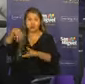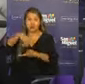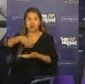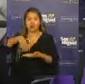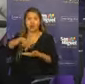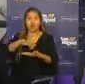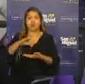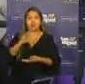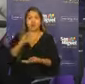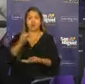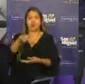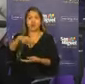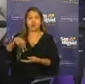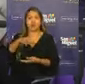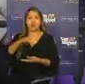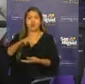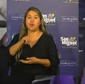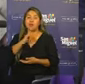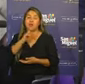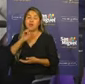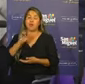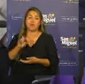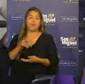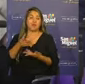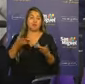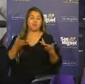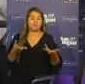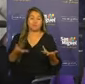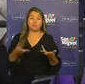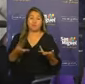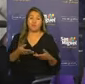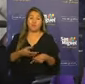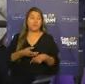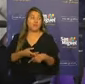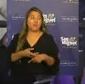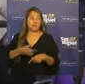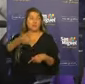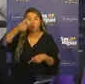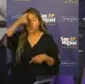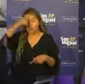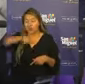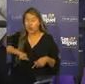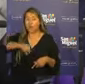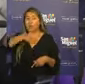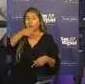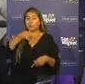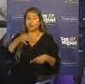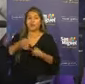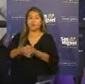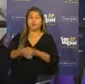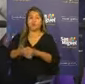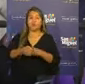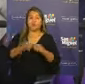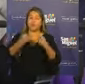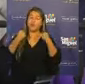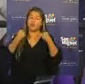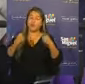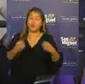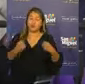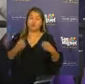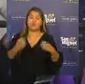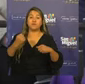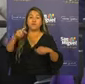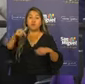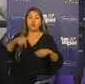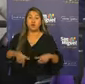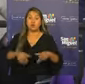Cañete, condenarlo y decir con fuerza que es un atentado a la democracia. Hoy día la